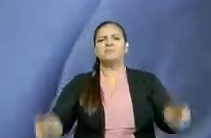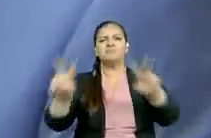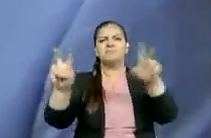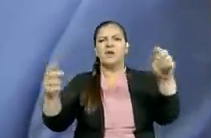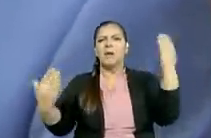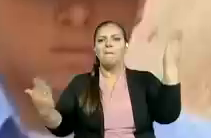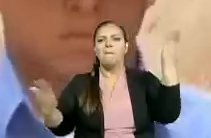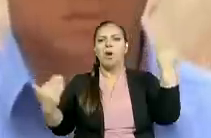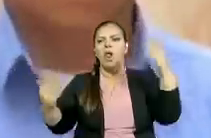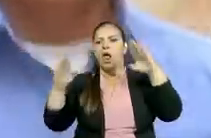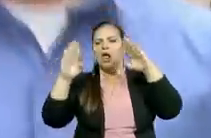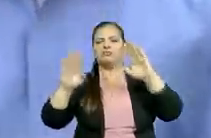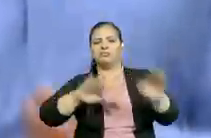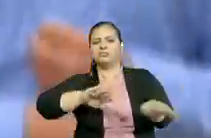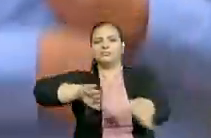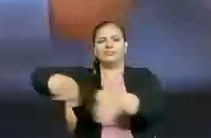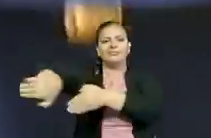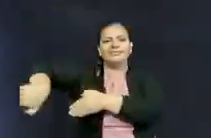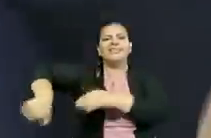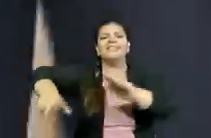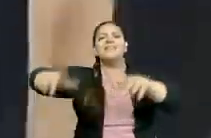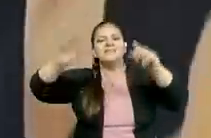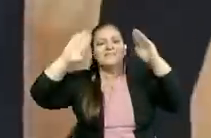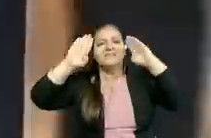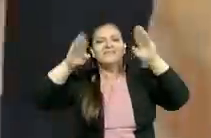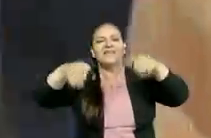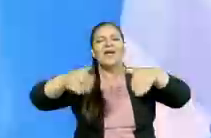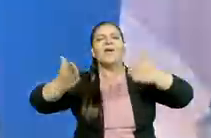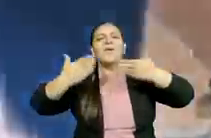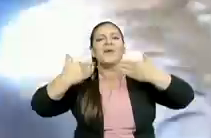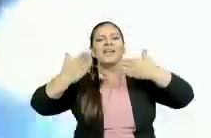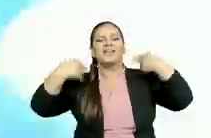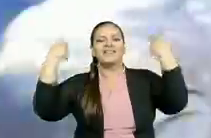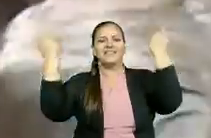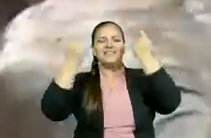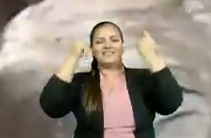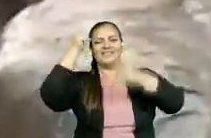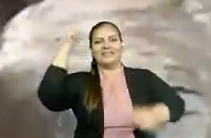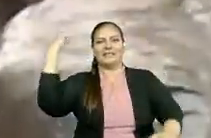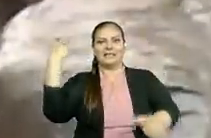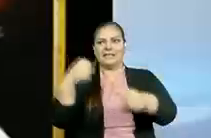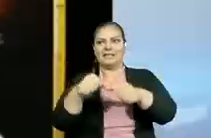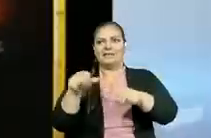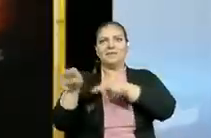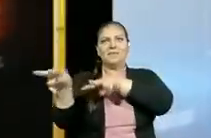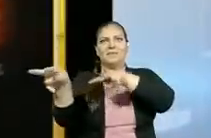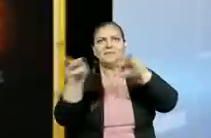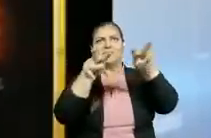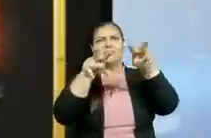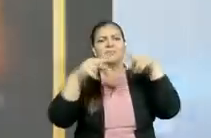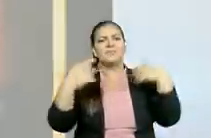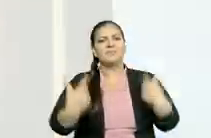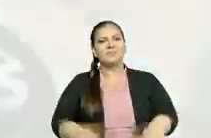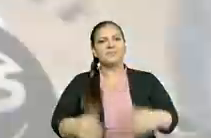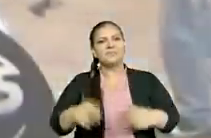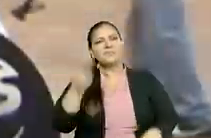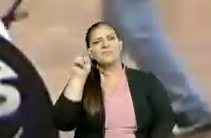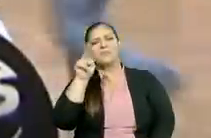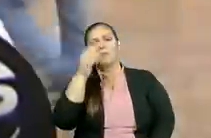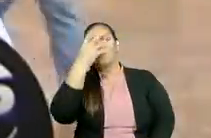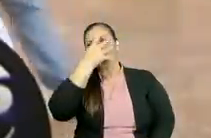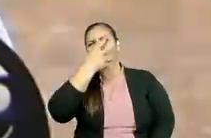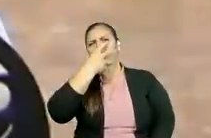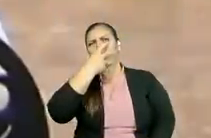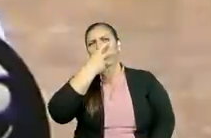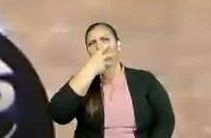Totalmente exento de partidismo político y lleno de civismo. Un espacio performático que expone historia y cultura, la